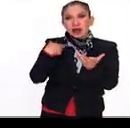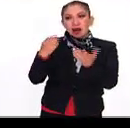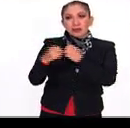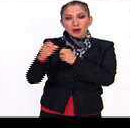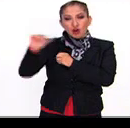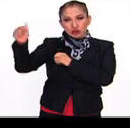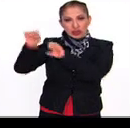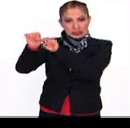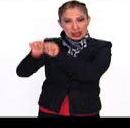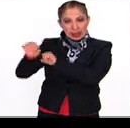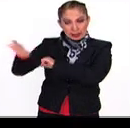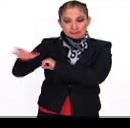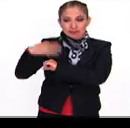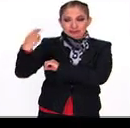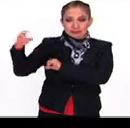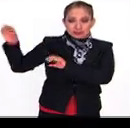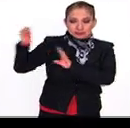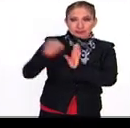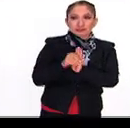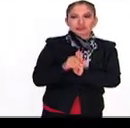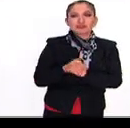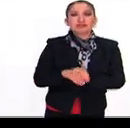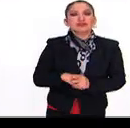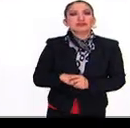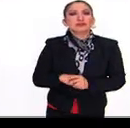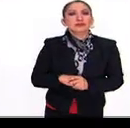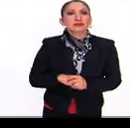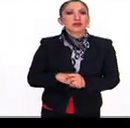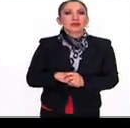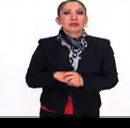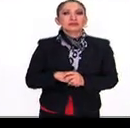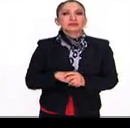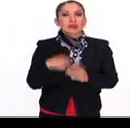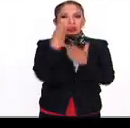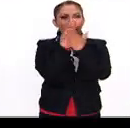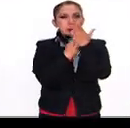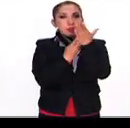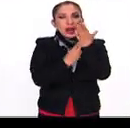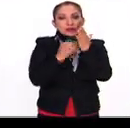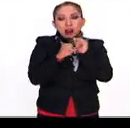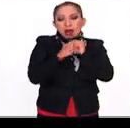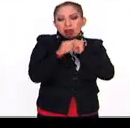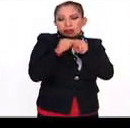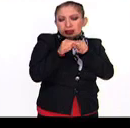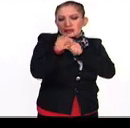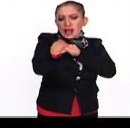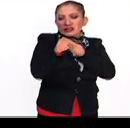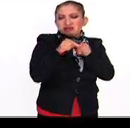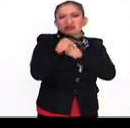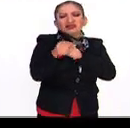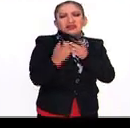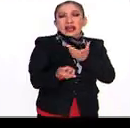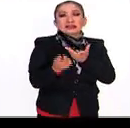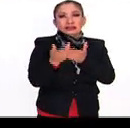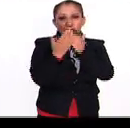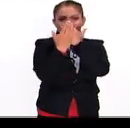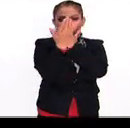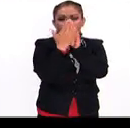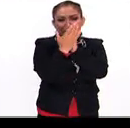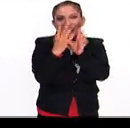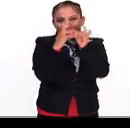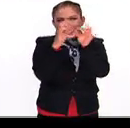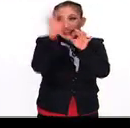está en la siguiente habitación, dibujando la distancia. En cierta manera,